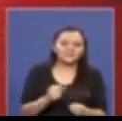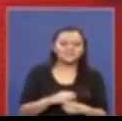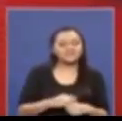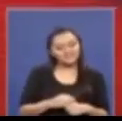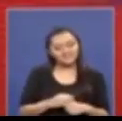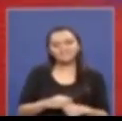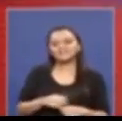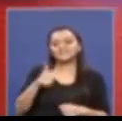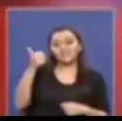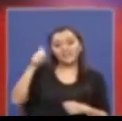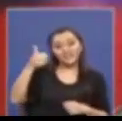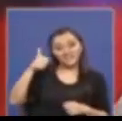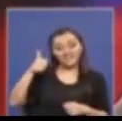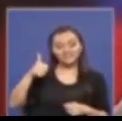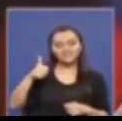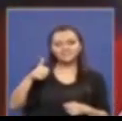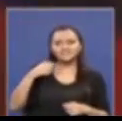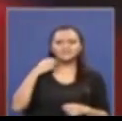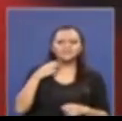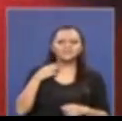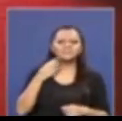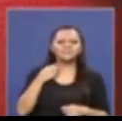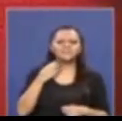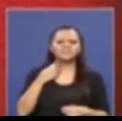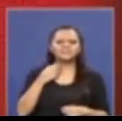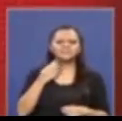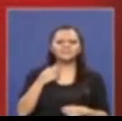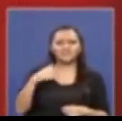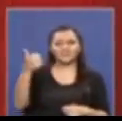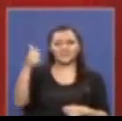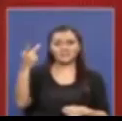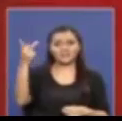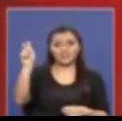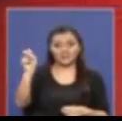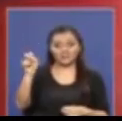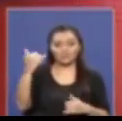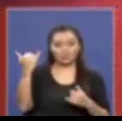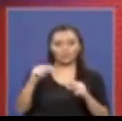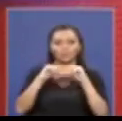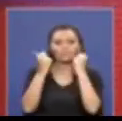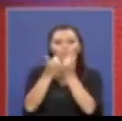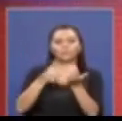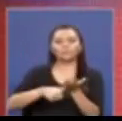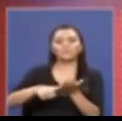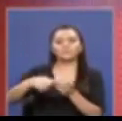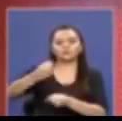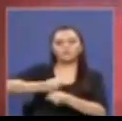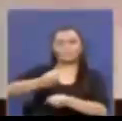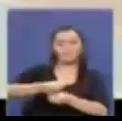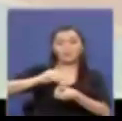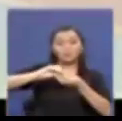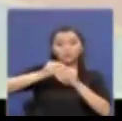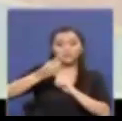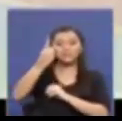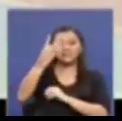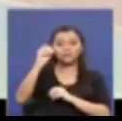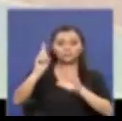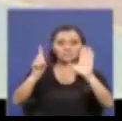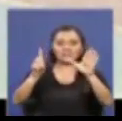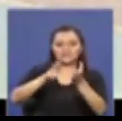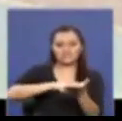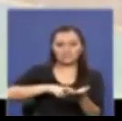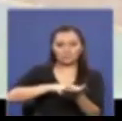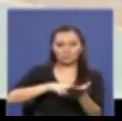Bueno, y empezamos a las 10:20 el gabinete itinerante, fíjense, ¿eh? Número 106. Pero estas son de las experiencias más hermosas, ¿no? Trabajar